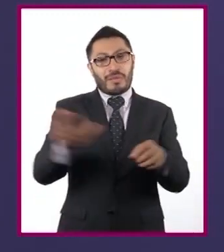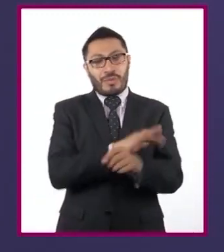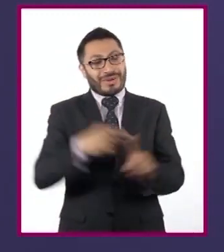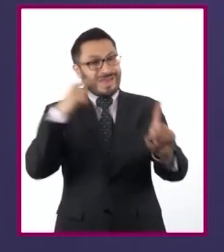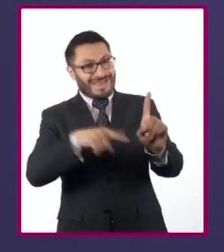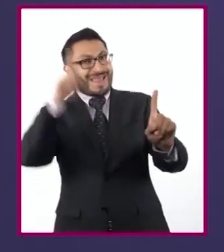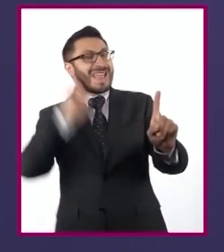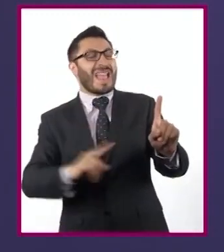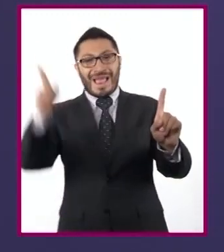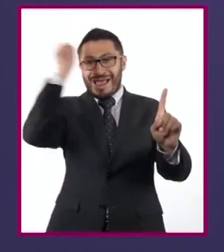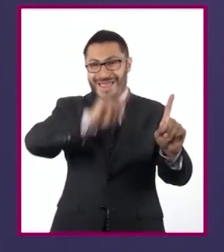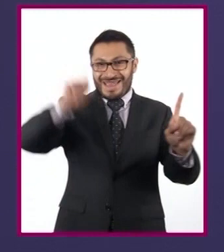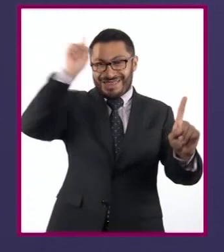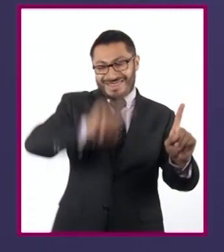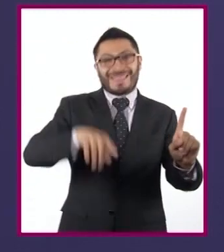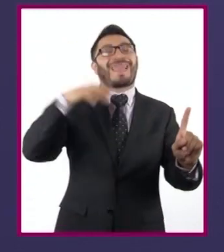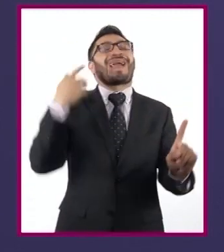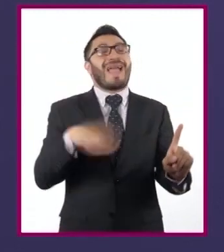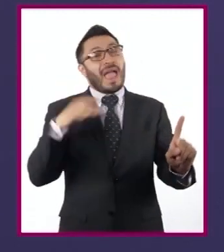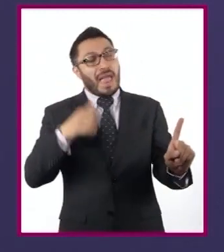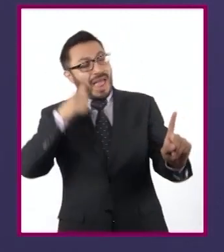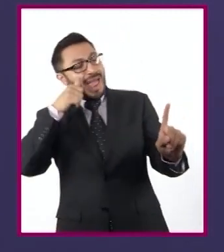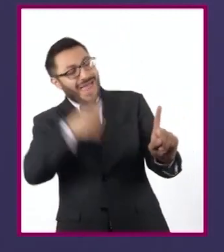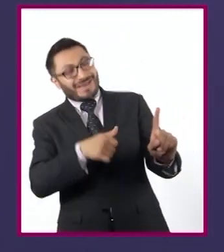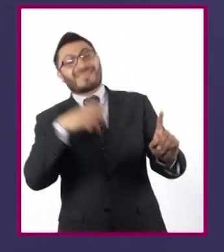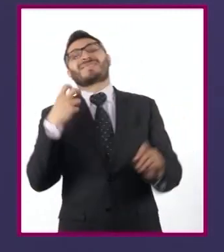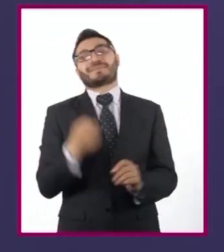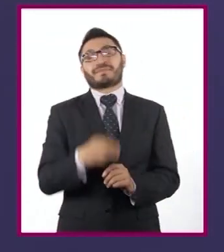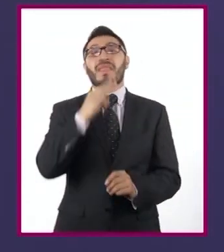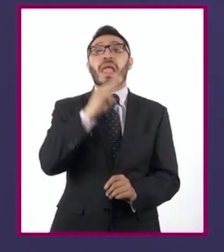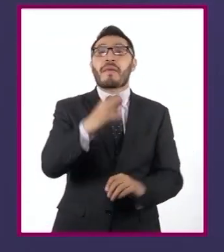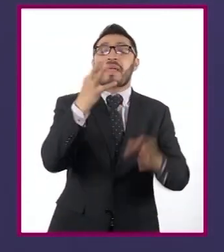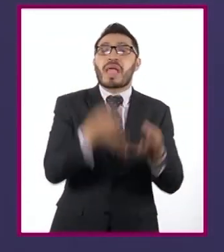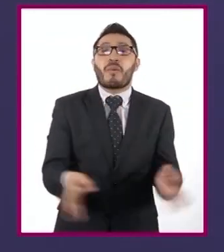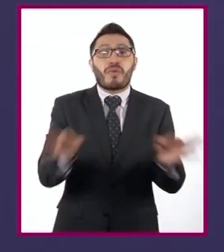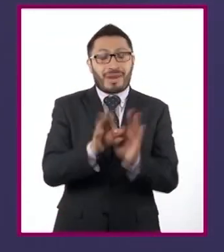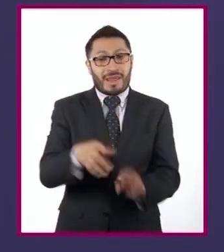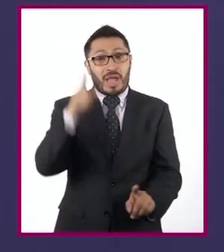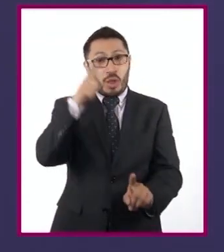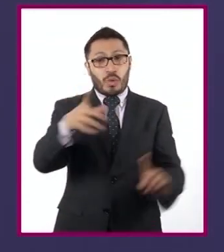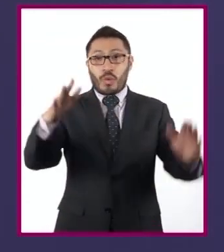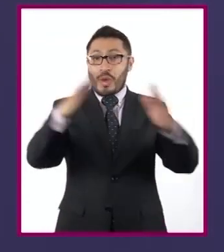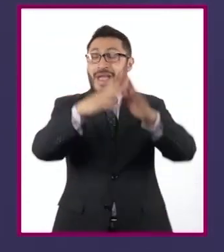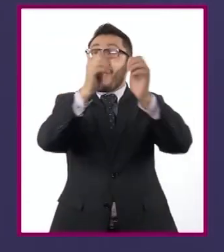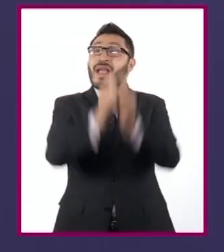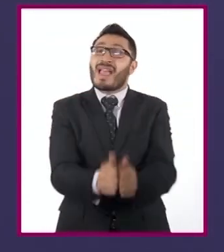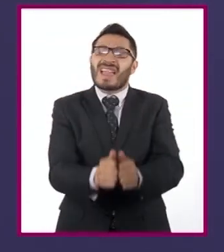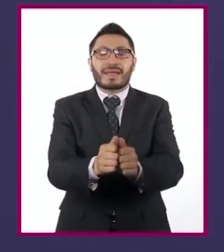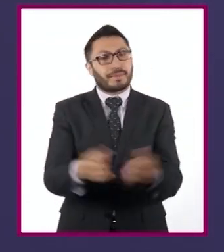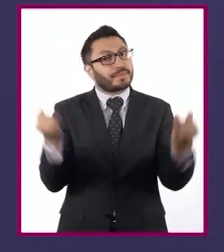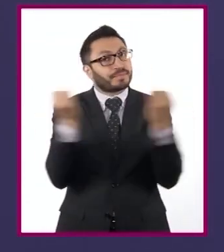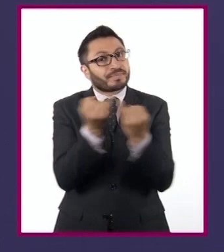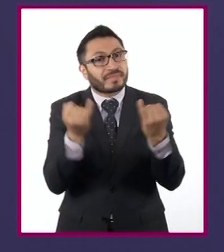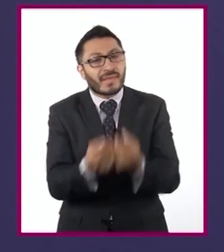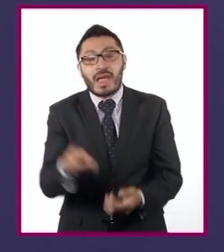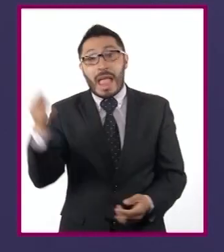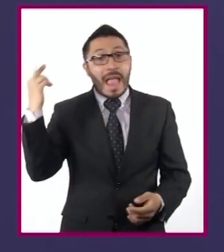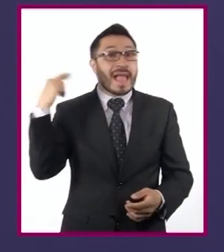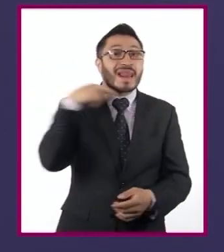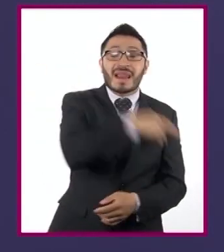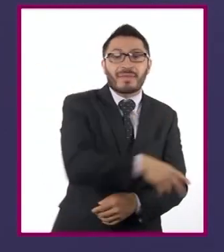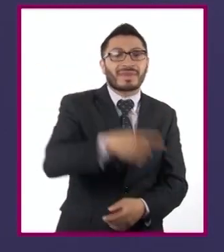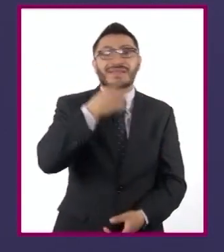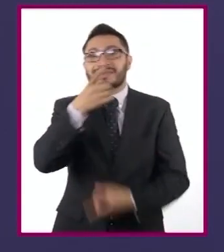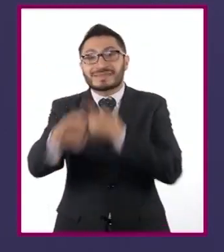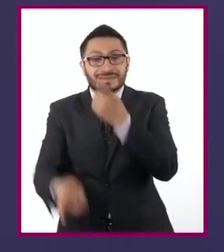recomendaciones que hace el personaje. El mensaje central es: quédate en casa. Además, en muy poco tiempo se